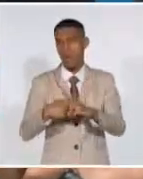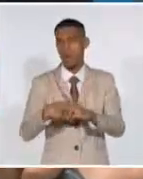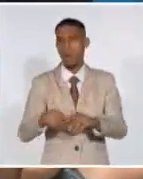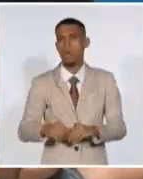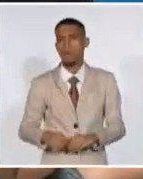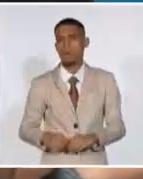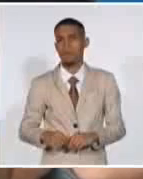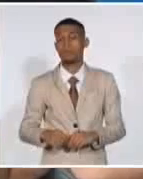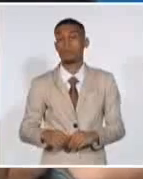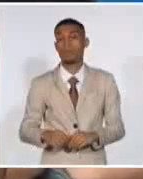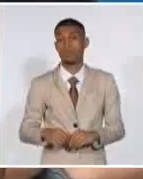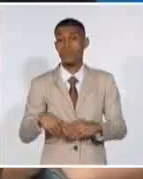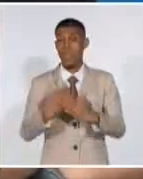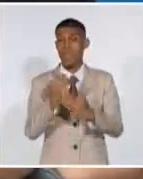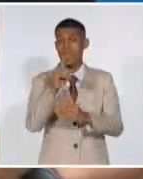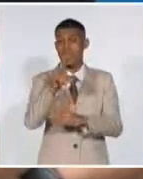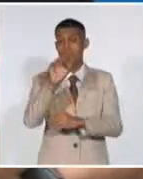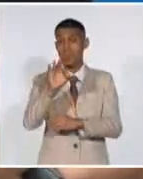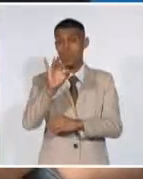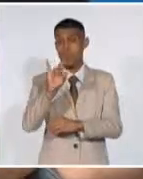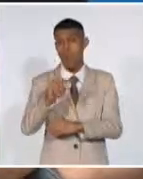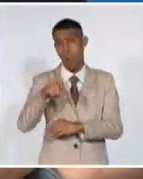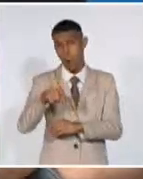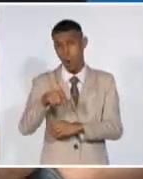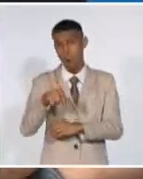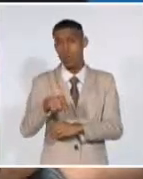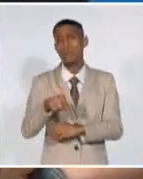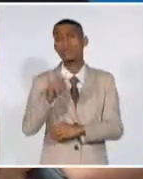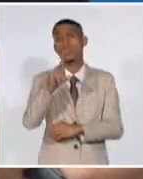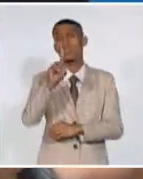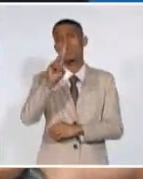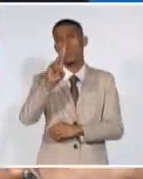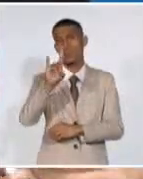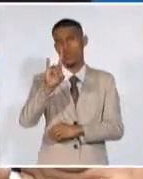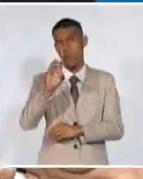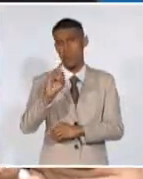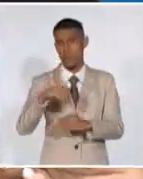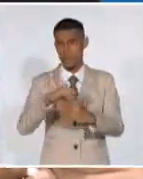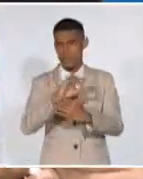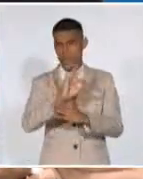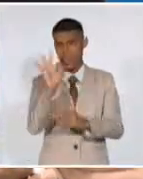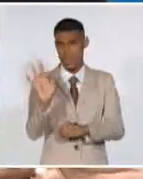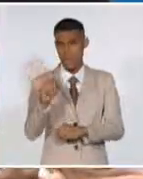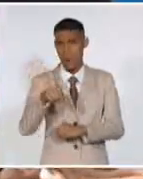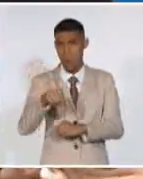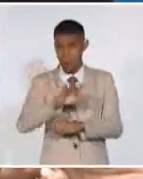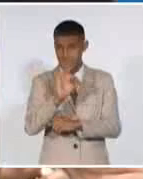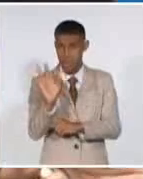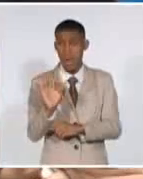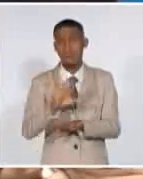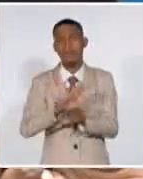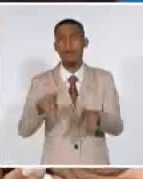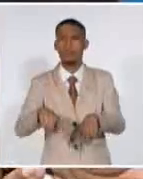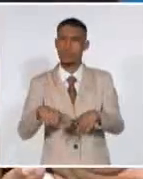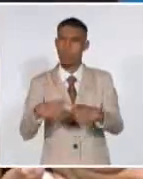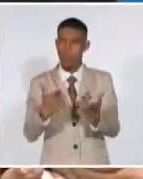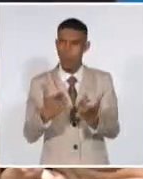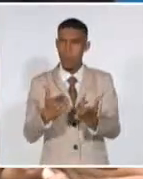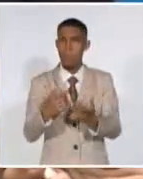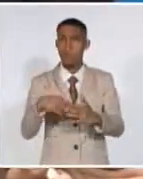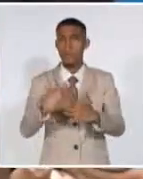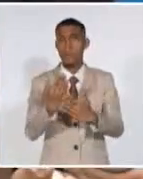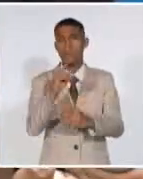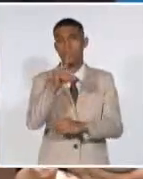189 estamos transitando el día 190 de operación de la unidad que a las 4:45 del día de hoy ya cumple el día 190